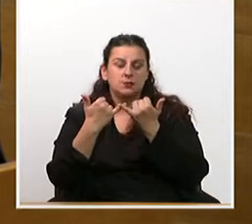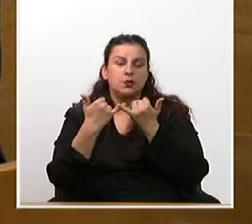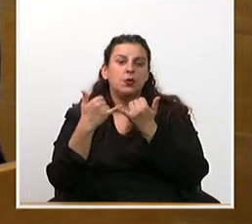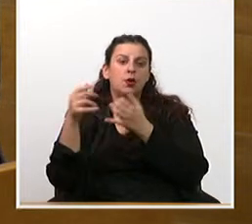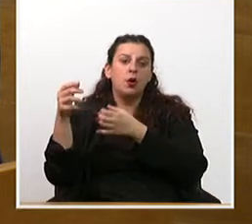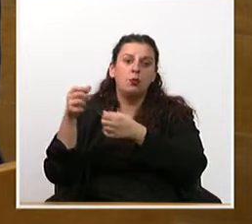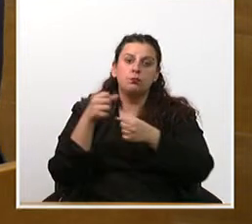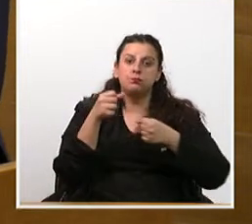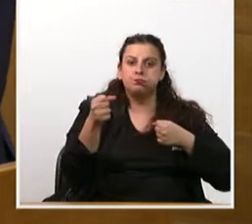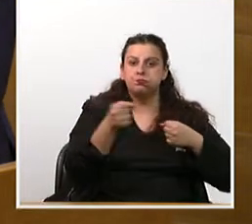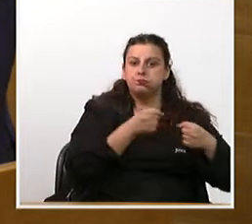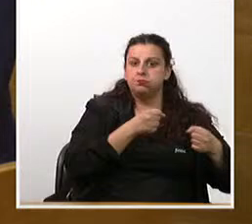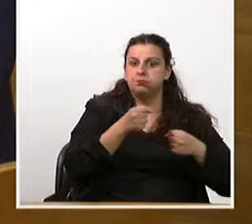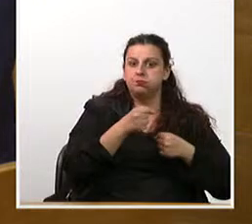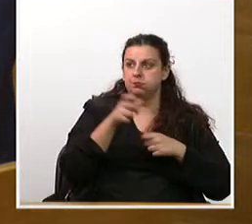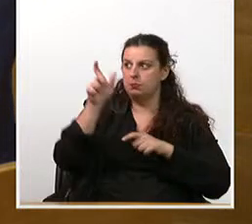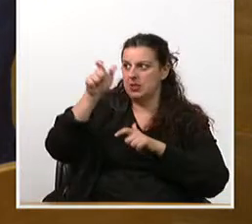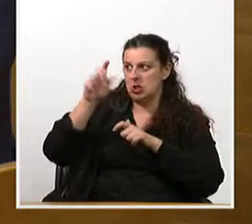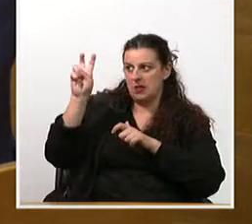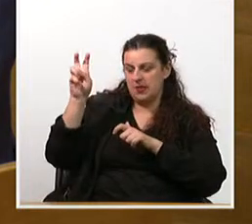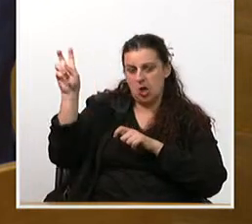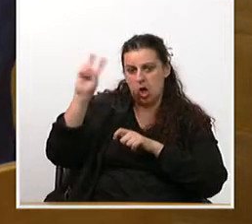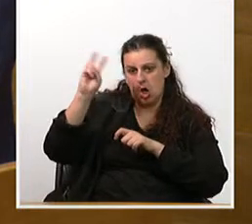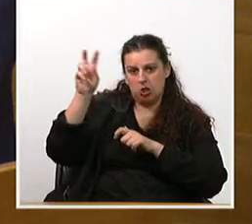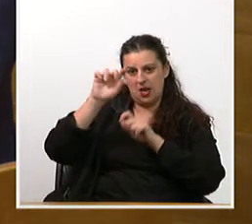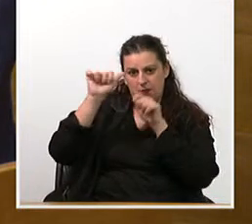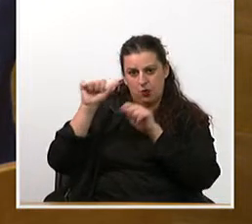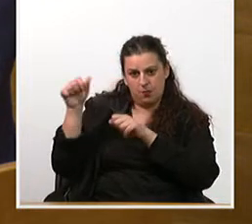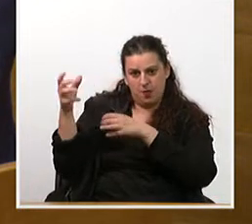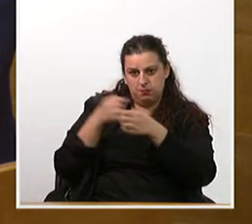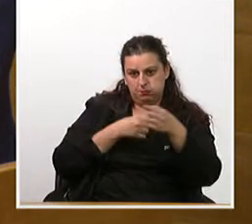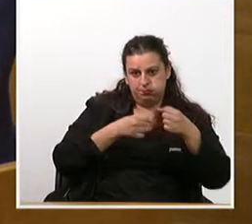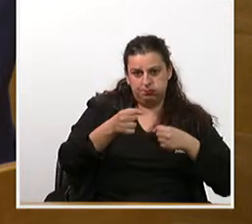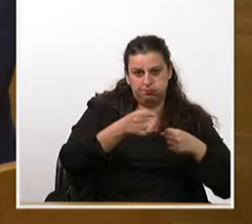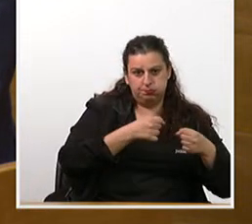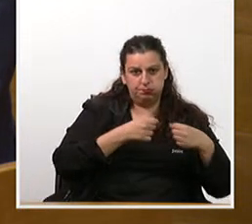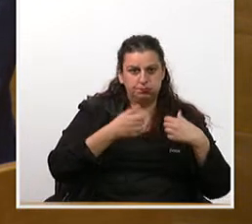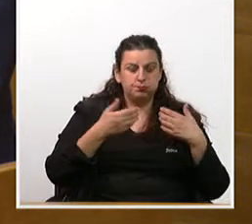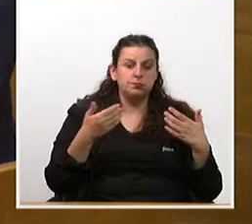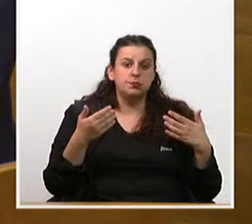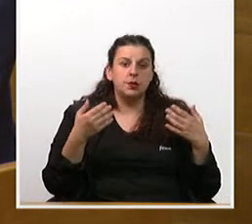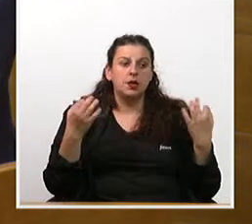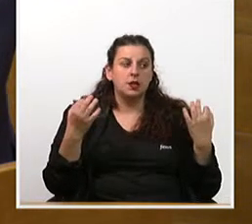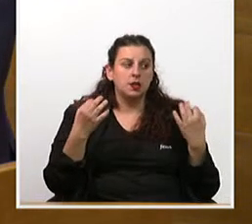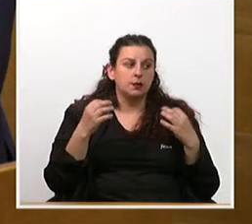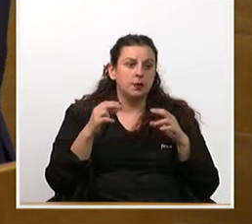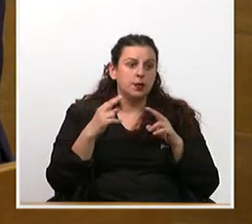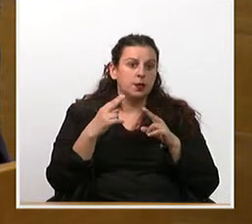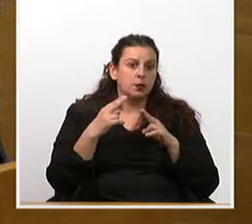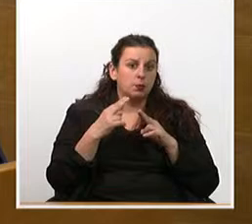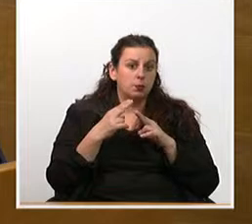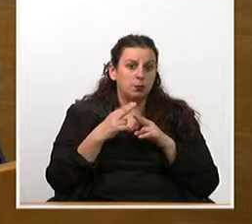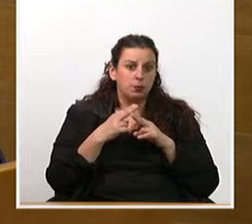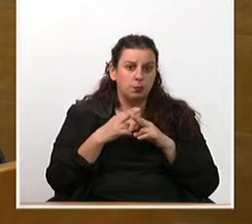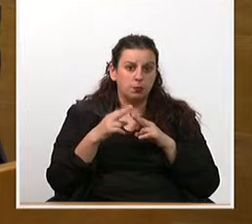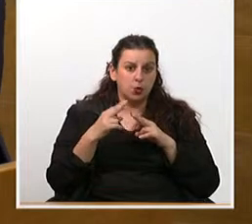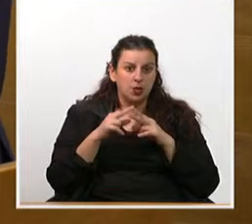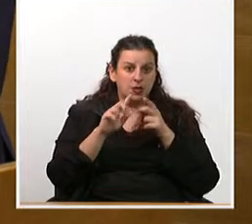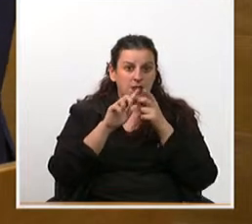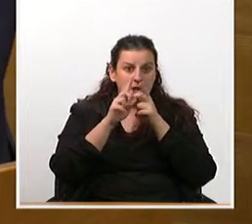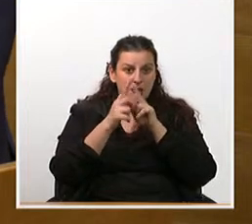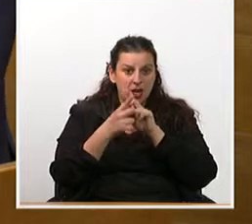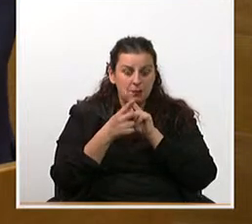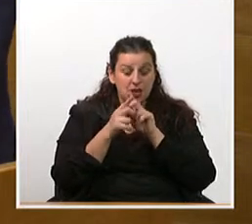de otra forma debemos de cambiar las estas políticas eh No solo debemos cambiar a los